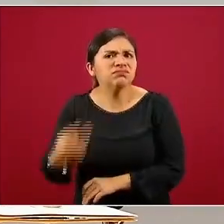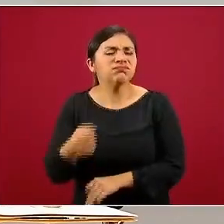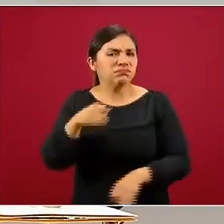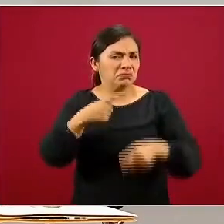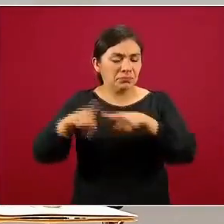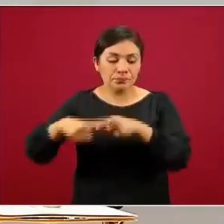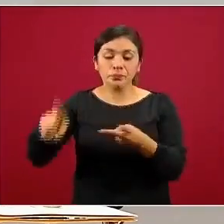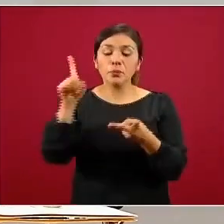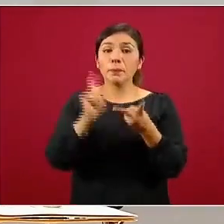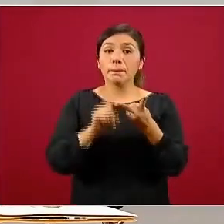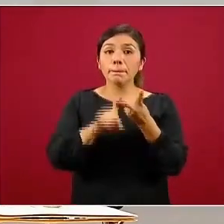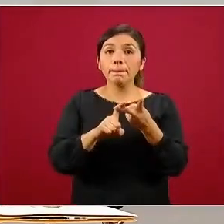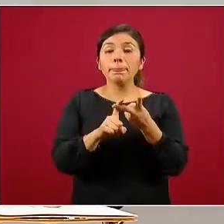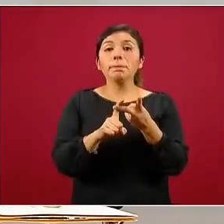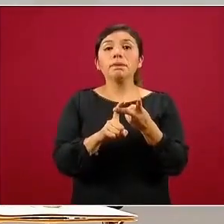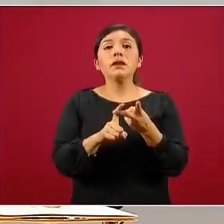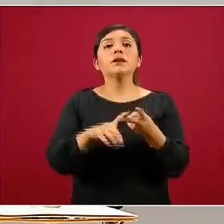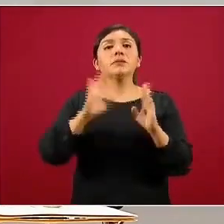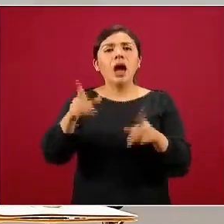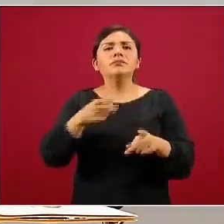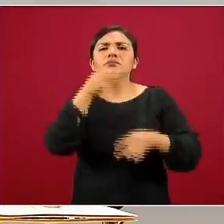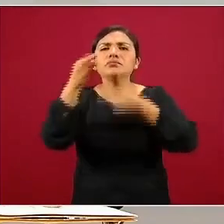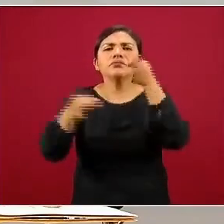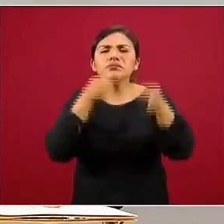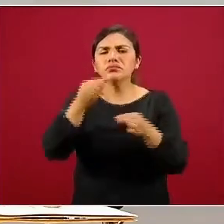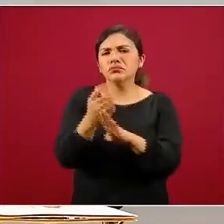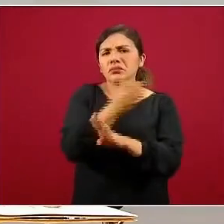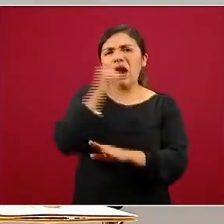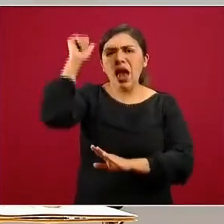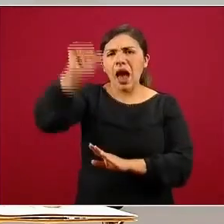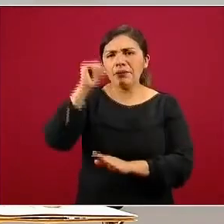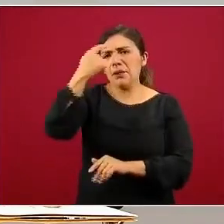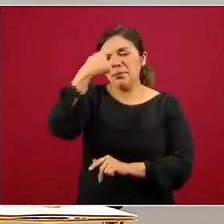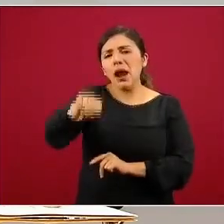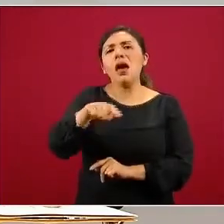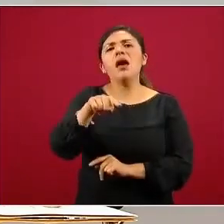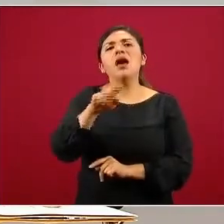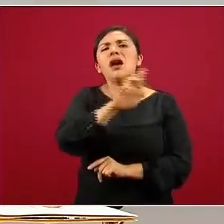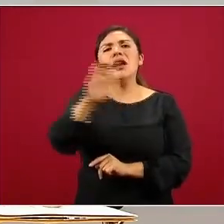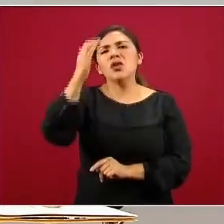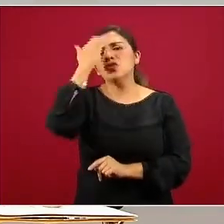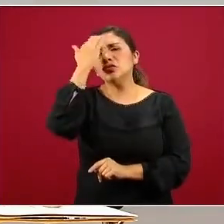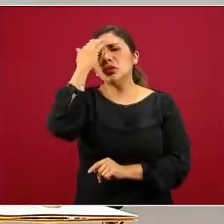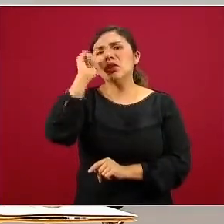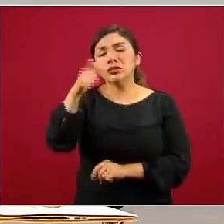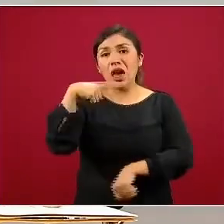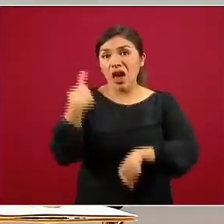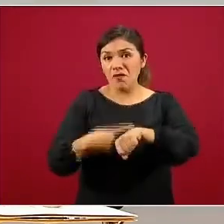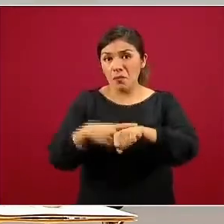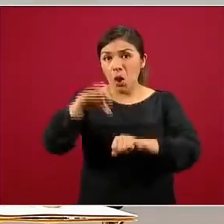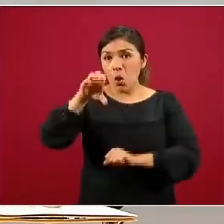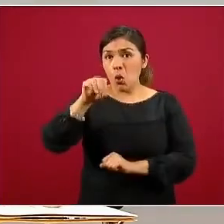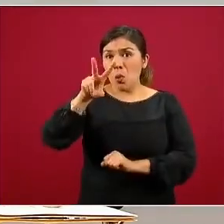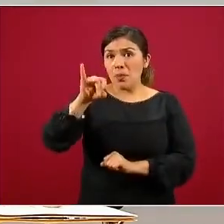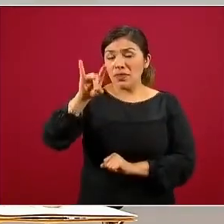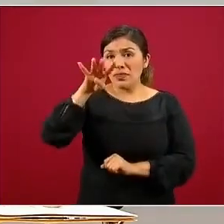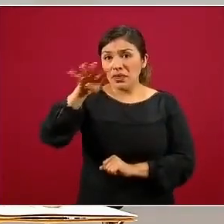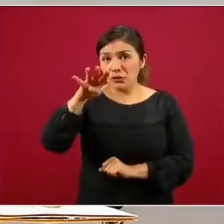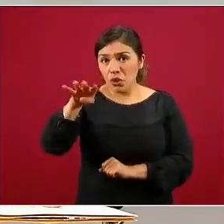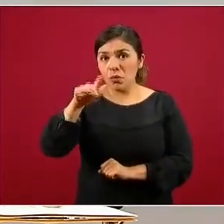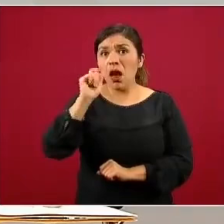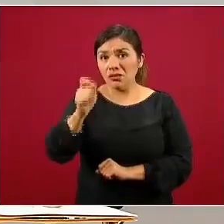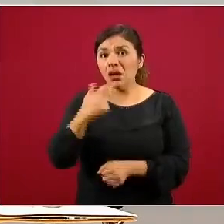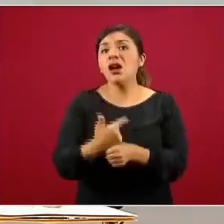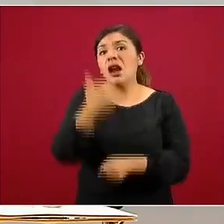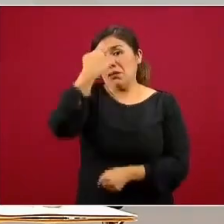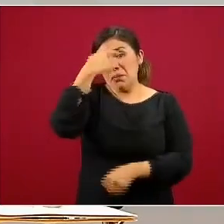institución. Lo otro es que se giró una circular desde abril para el reconocimiento de la enfermedad COVID-19